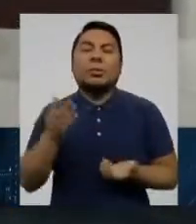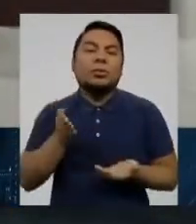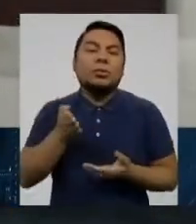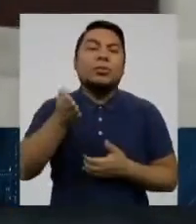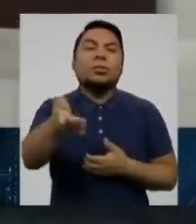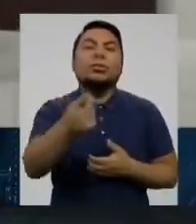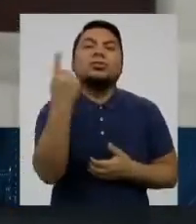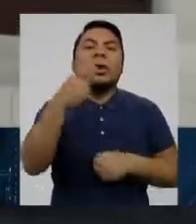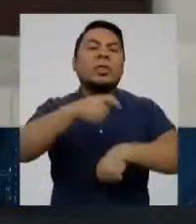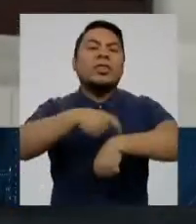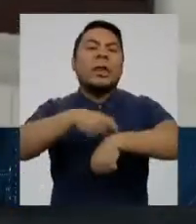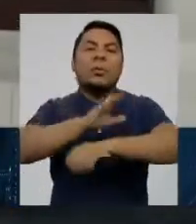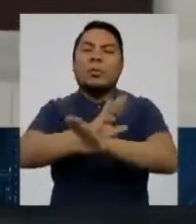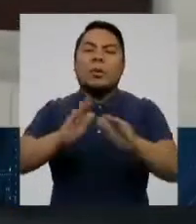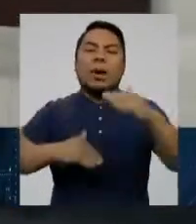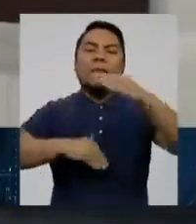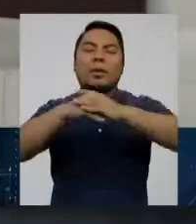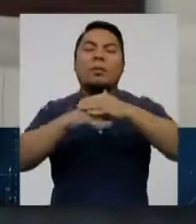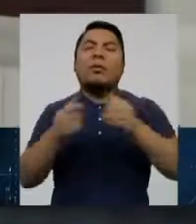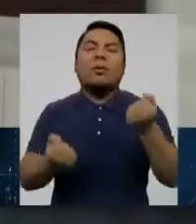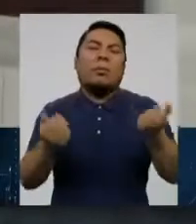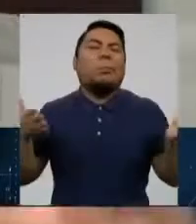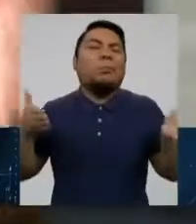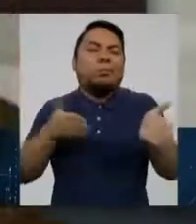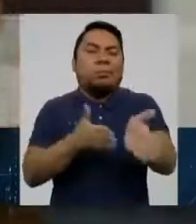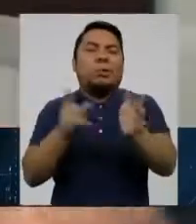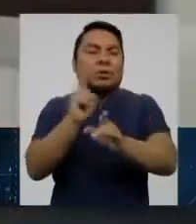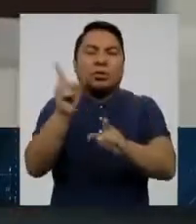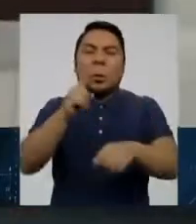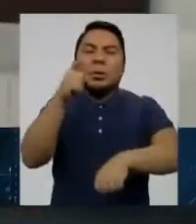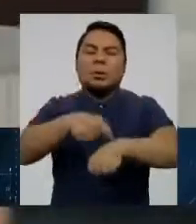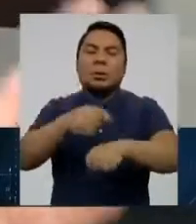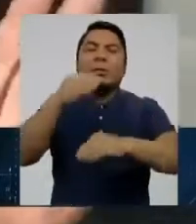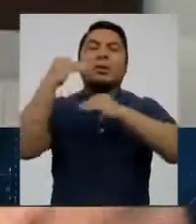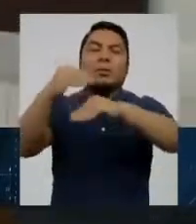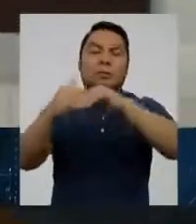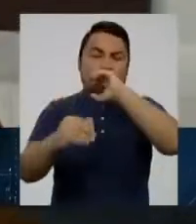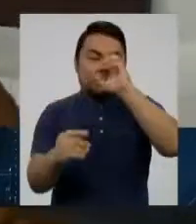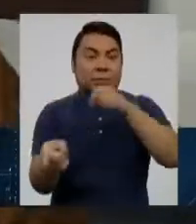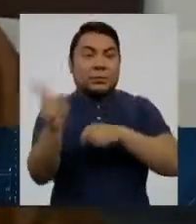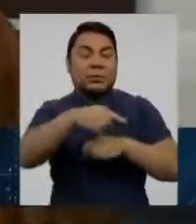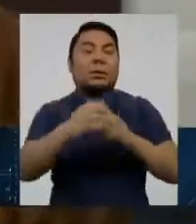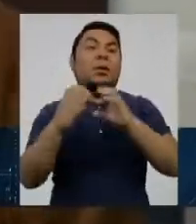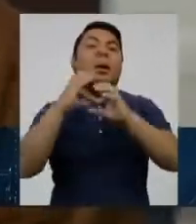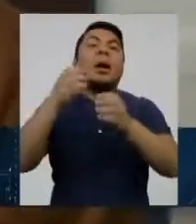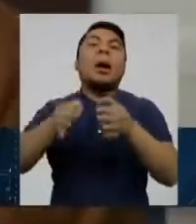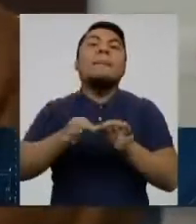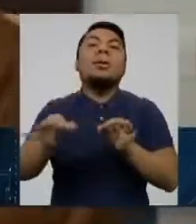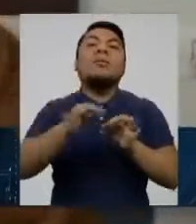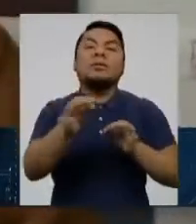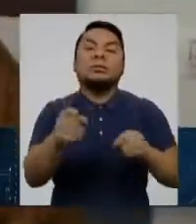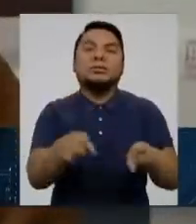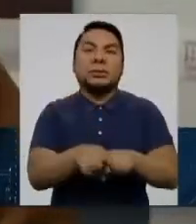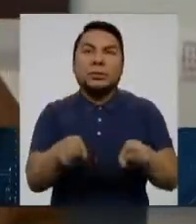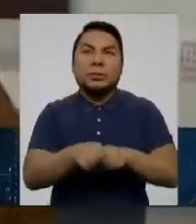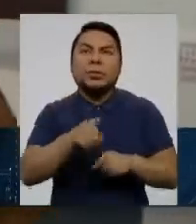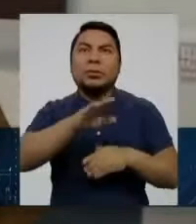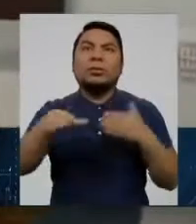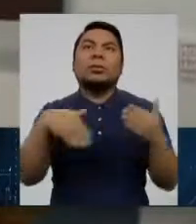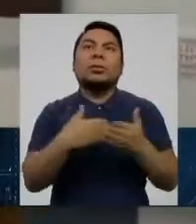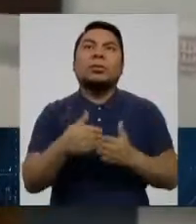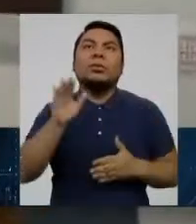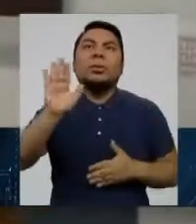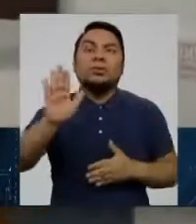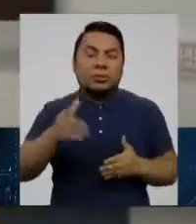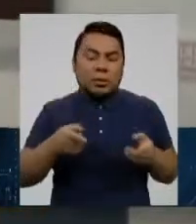un horario determinado que no se cruce con lo otro. Los servicios de transporte interprovincial tendrán que estar en los en